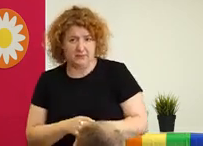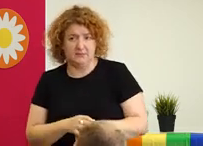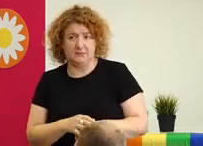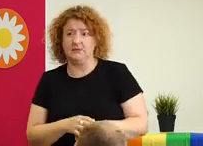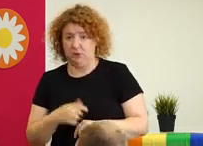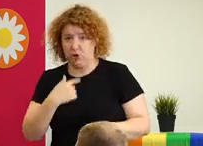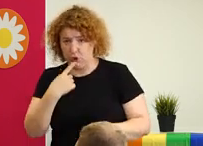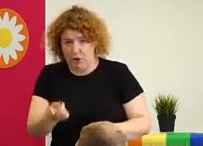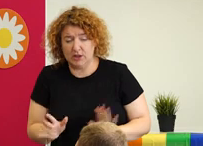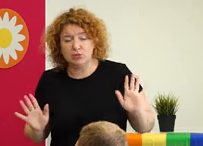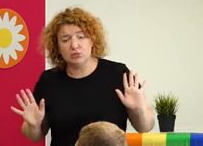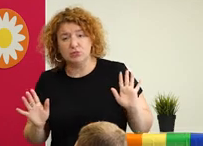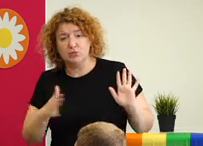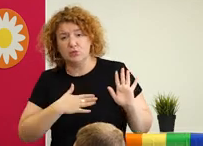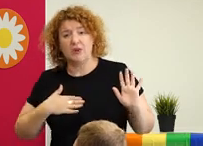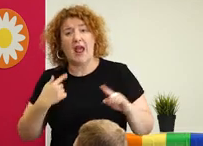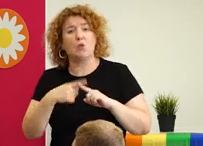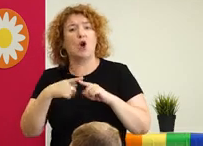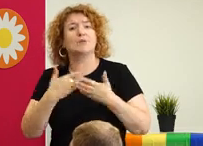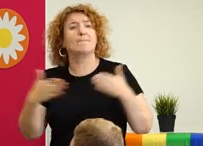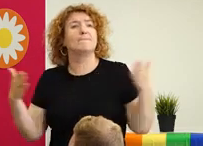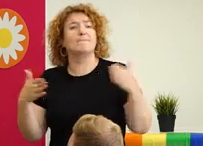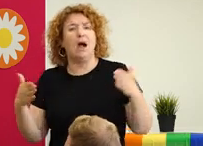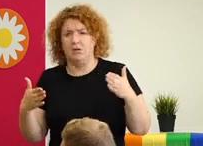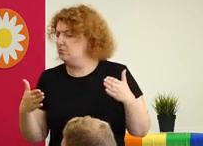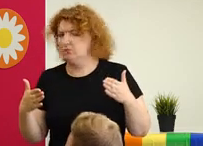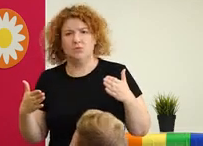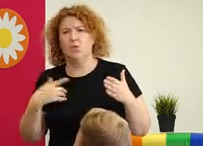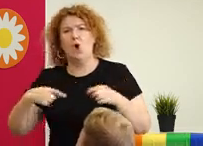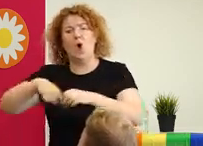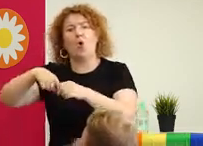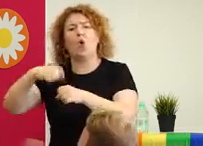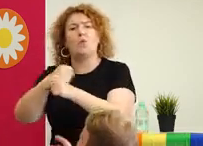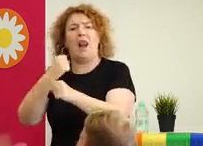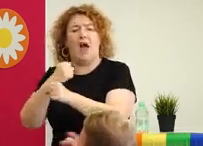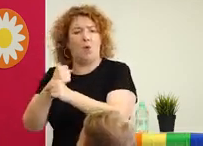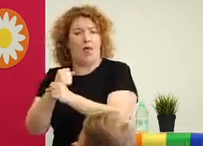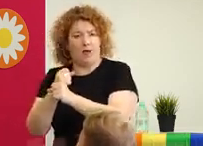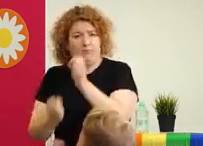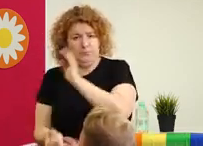se lo dije yo, si usted quiere algo pionero, implemente el cupo laboral trans.